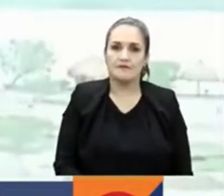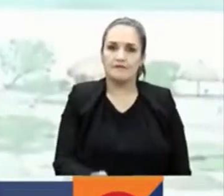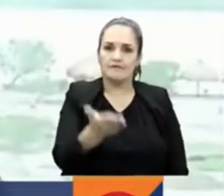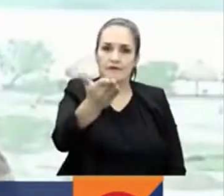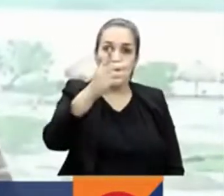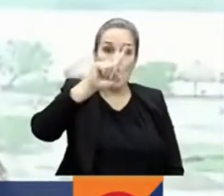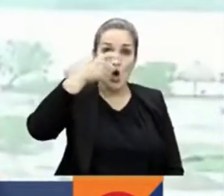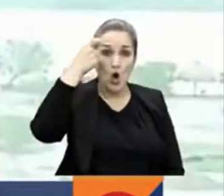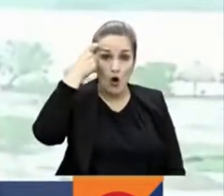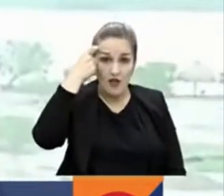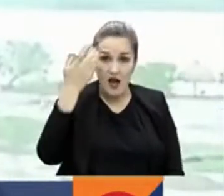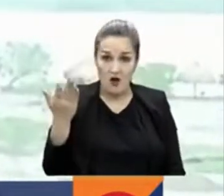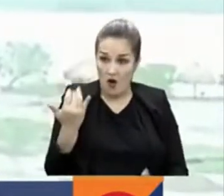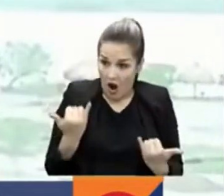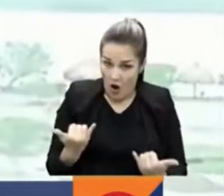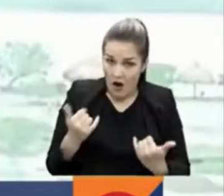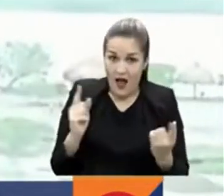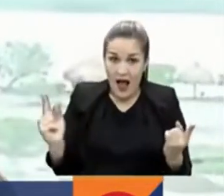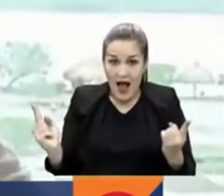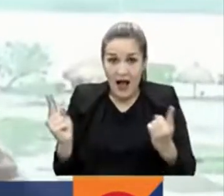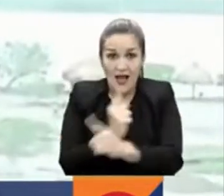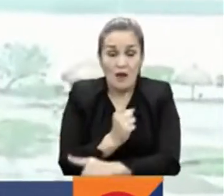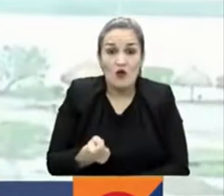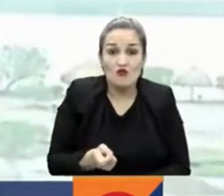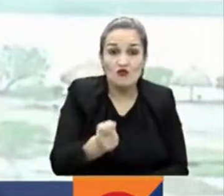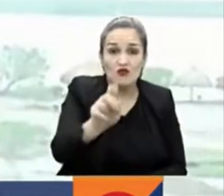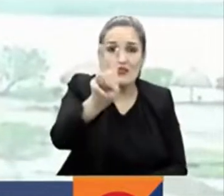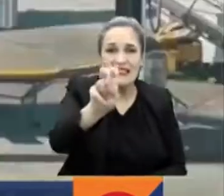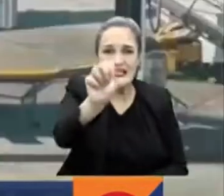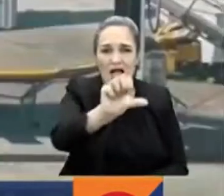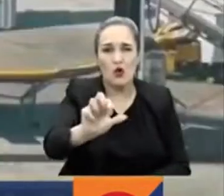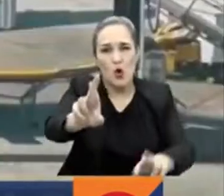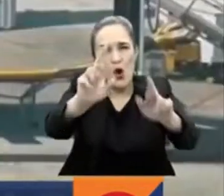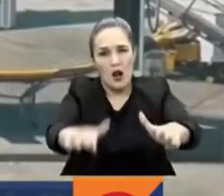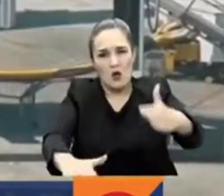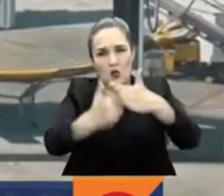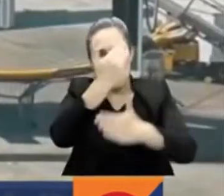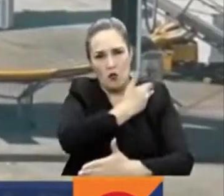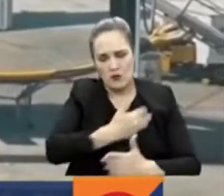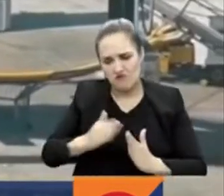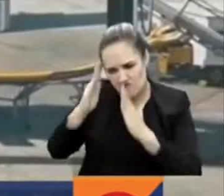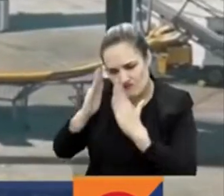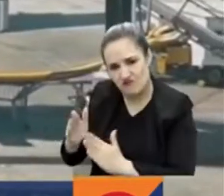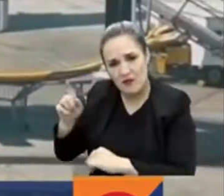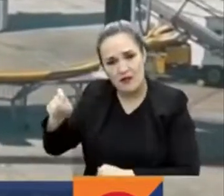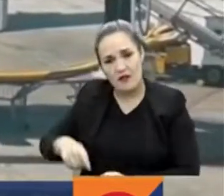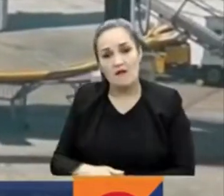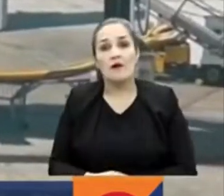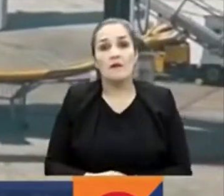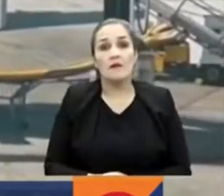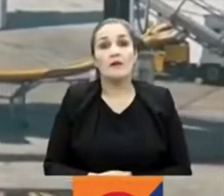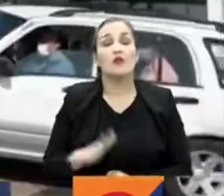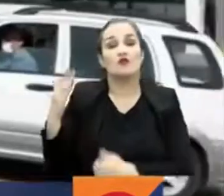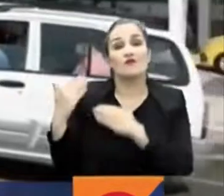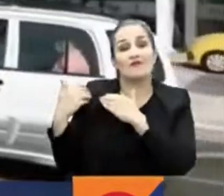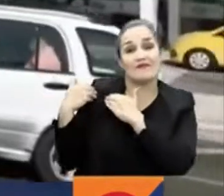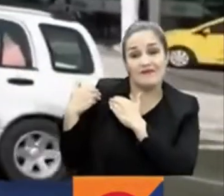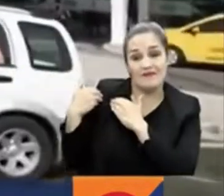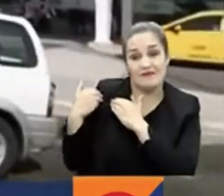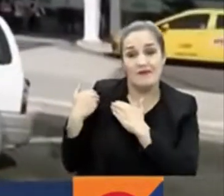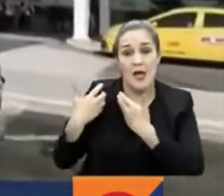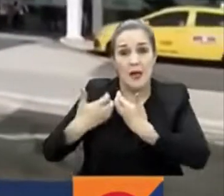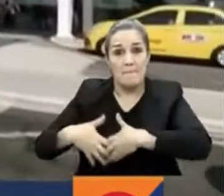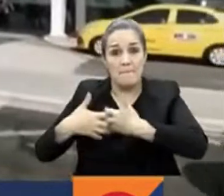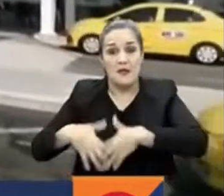7 de agosto ponga en cintura al concesionario, se replantee las reglas. Por su parte, el concesionario del terminal aéreo expresó que